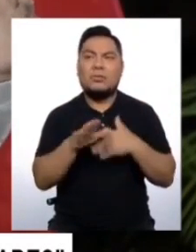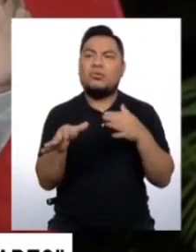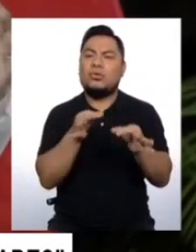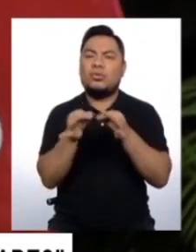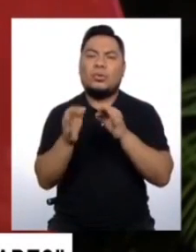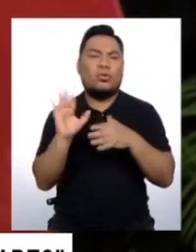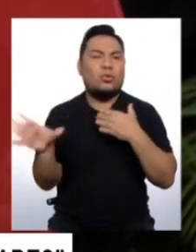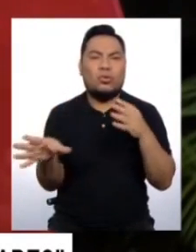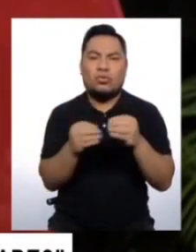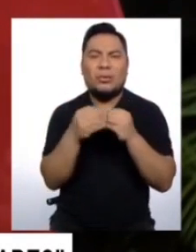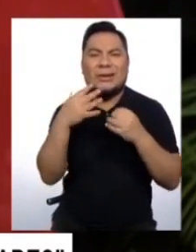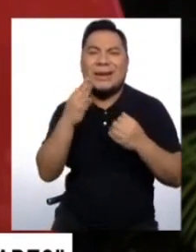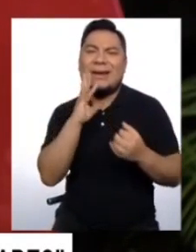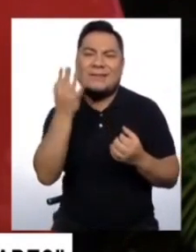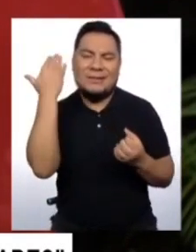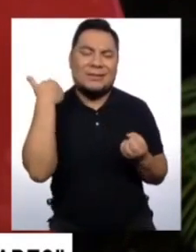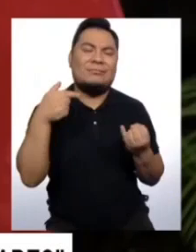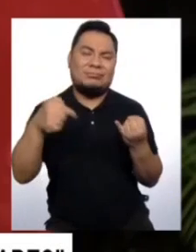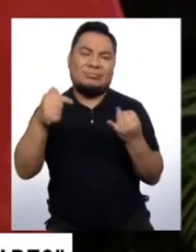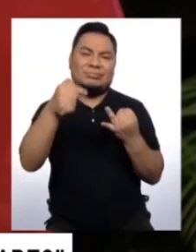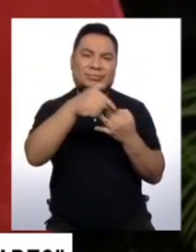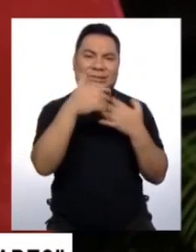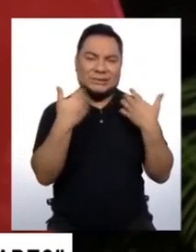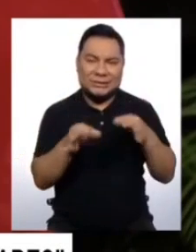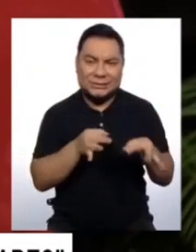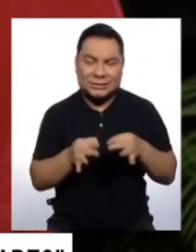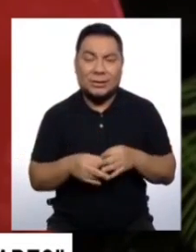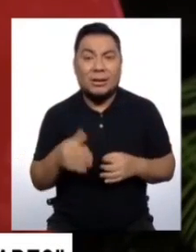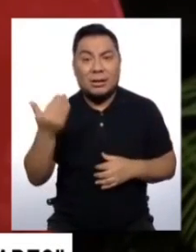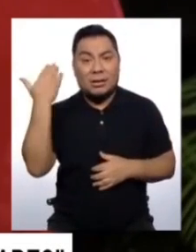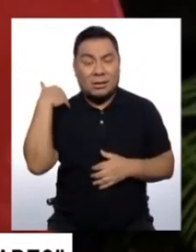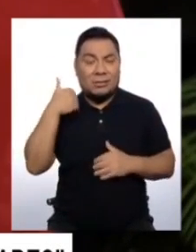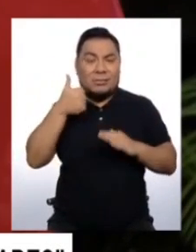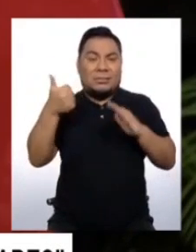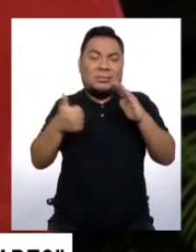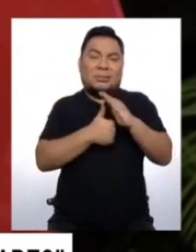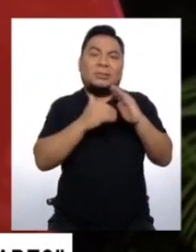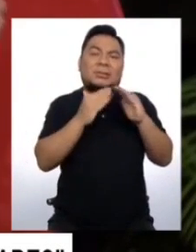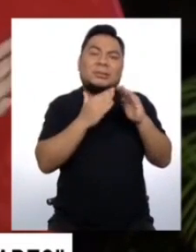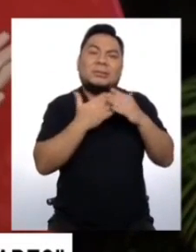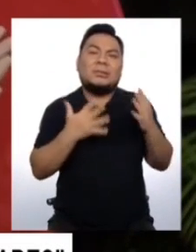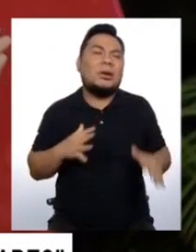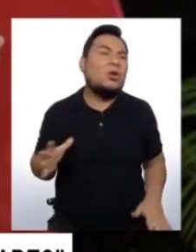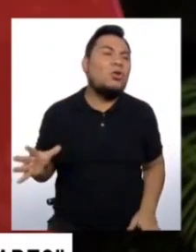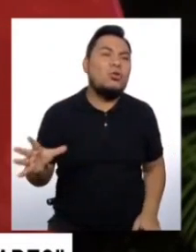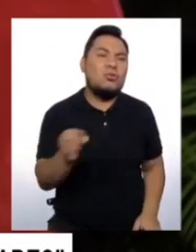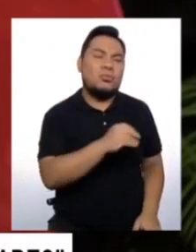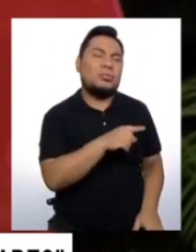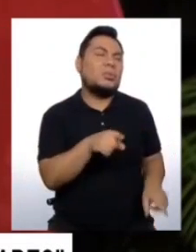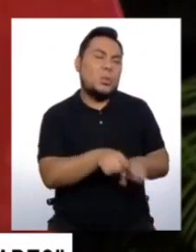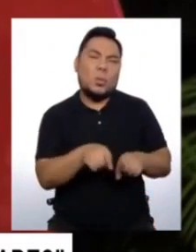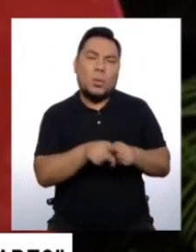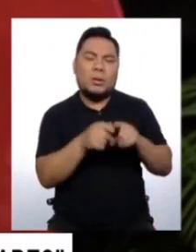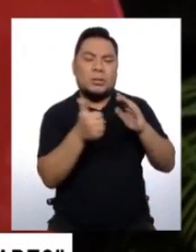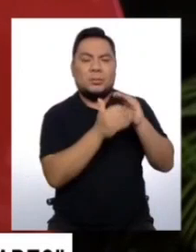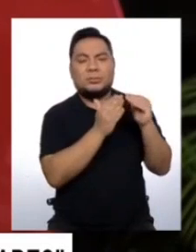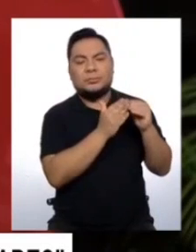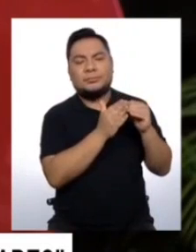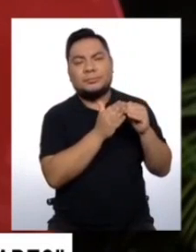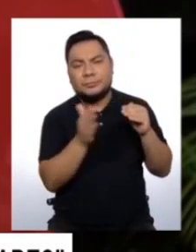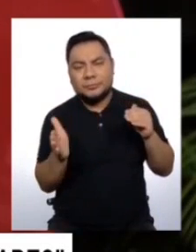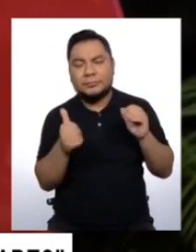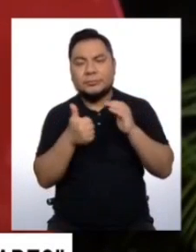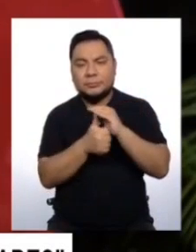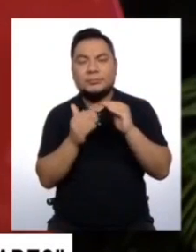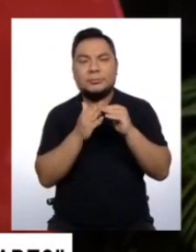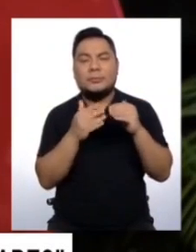explicado, inicialmente era una cuarentena de carácter general, donde cada quien tenía que cumplir